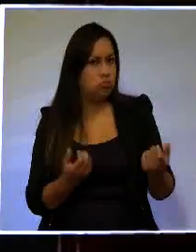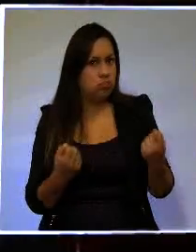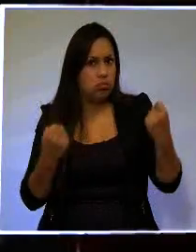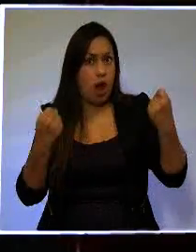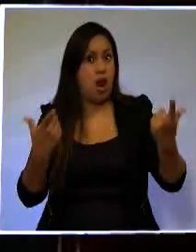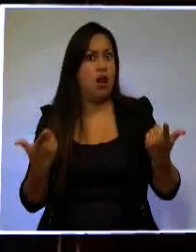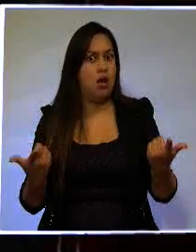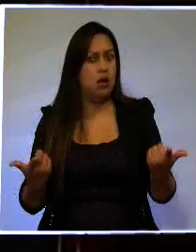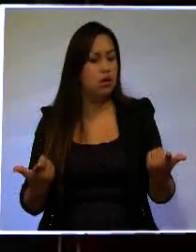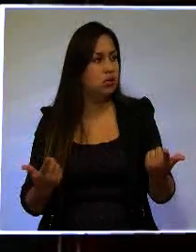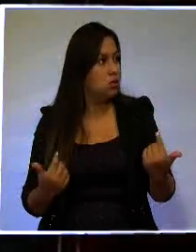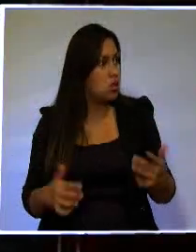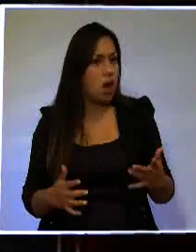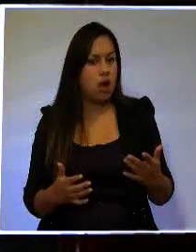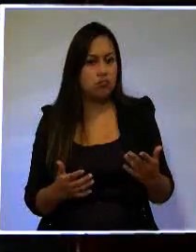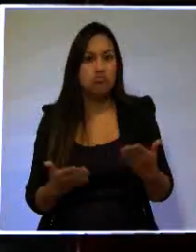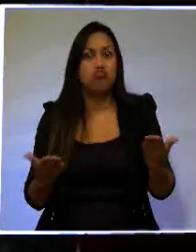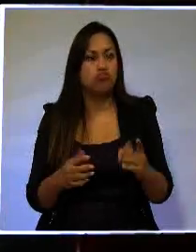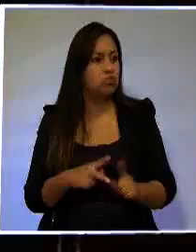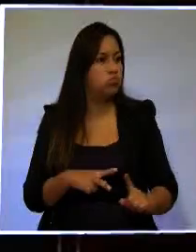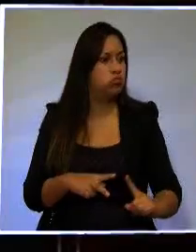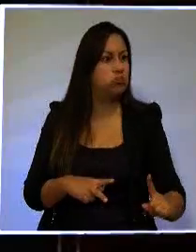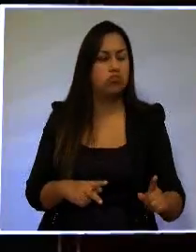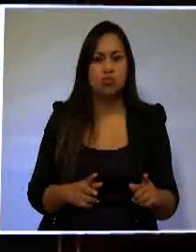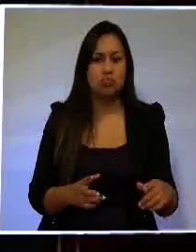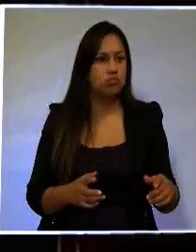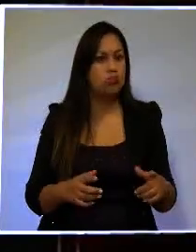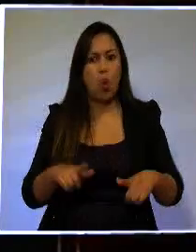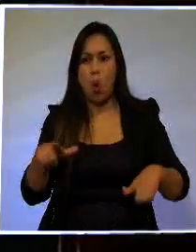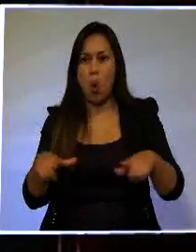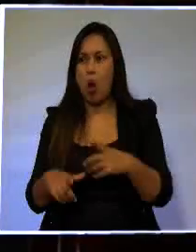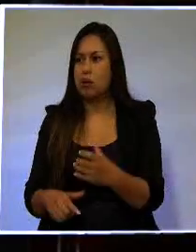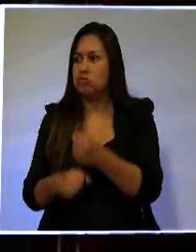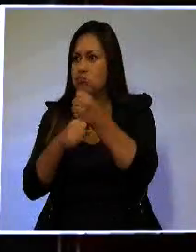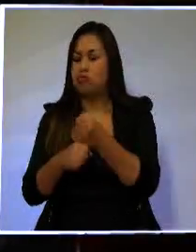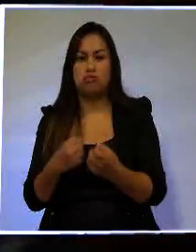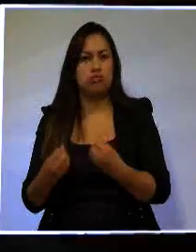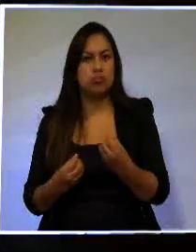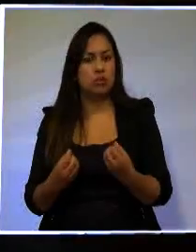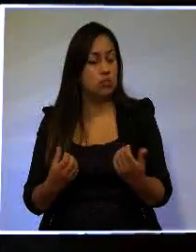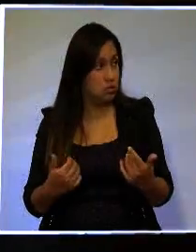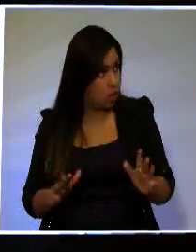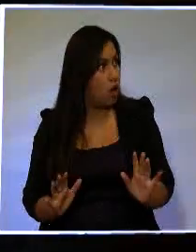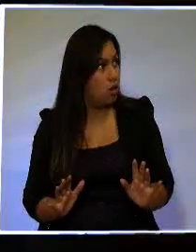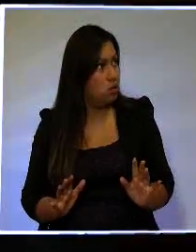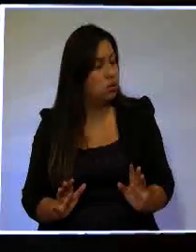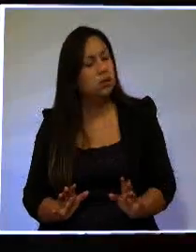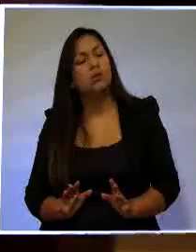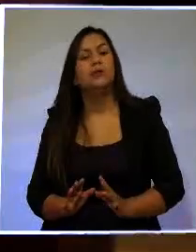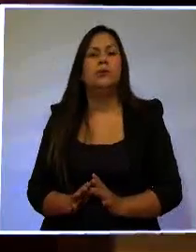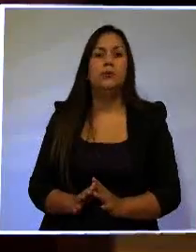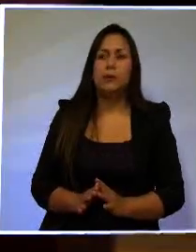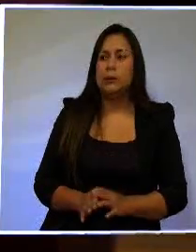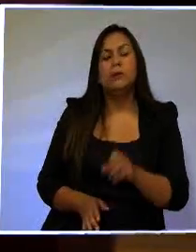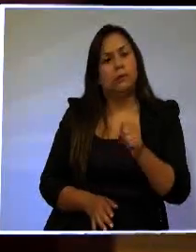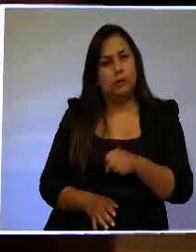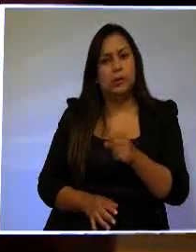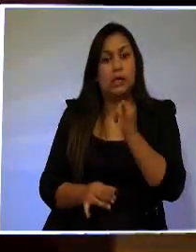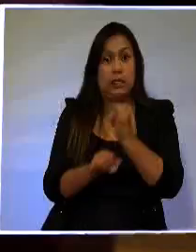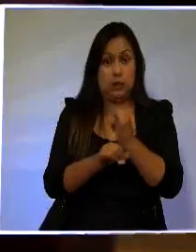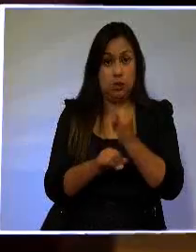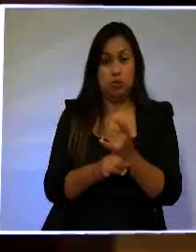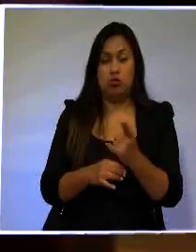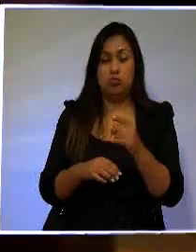Cuáles son las rutas de evacuación qué es lo que tiene que realizar en caso de una erupción del volcán Sí el instituto geofísico por